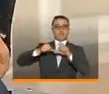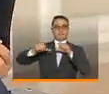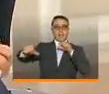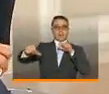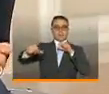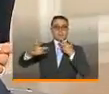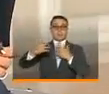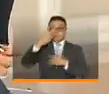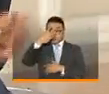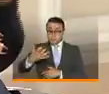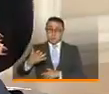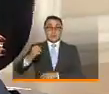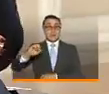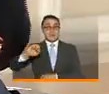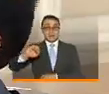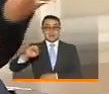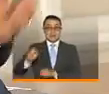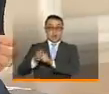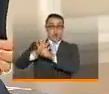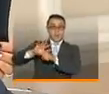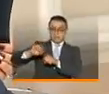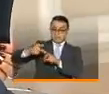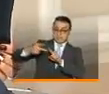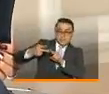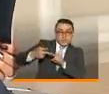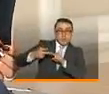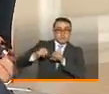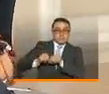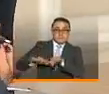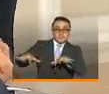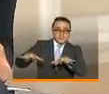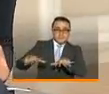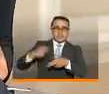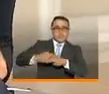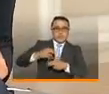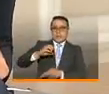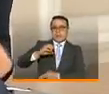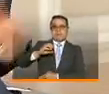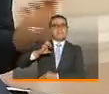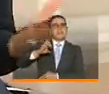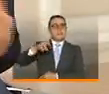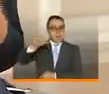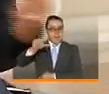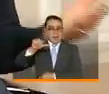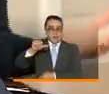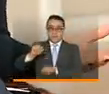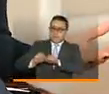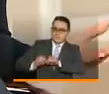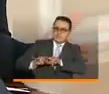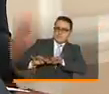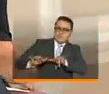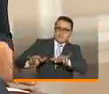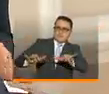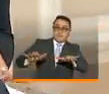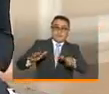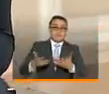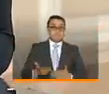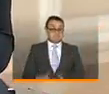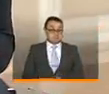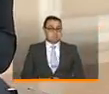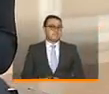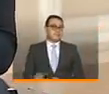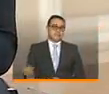la cepa sigue, o el linaje o variante, como es su nombre correcto, sigue transmitiéndose de la misma manera, o sea, no cambia